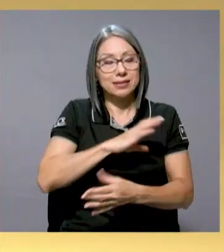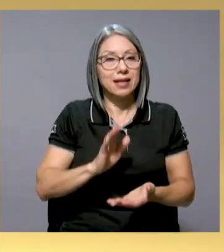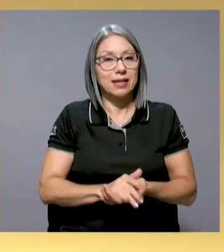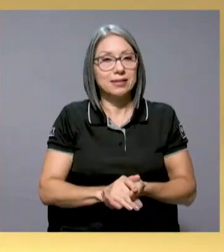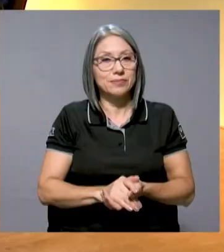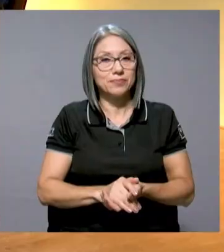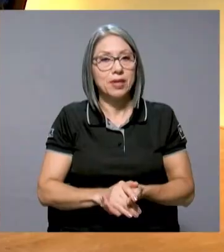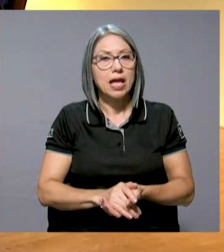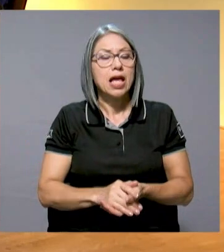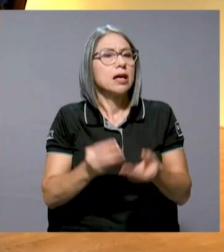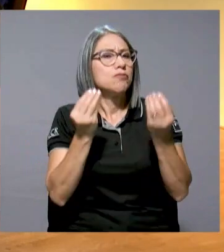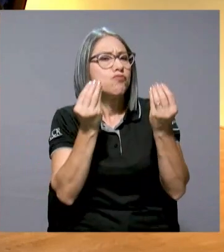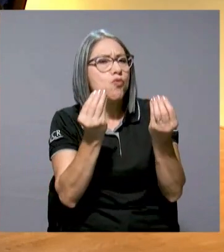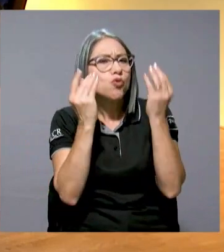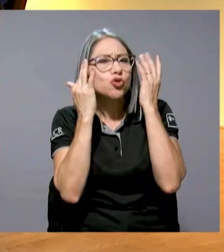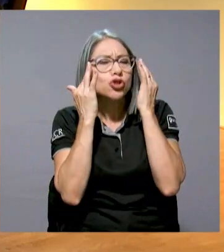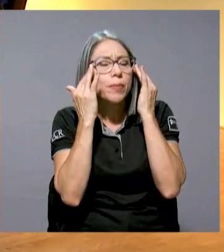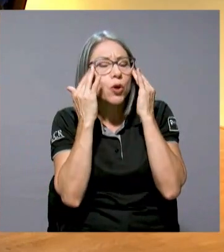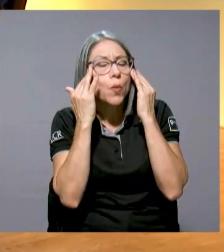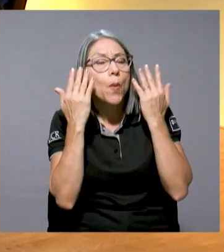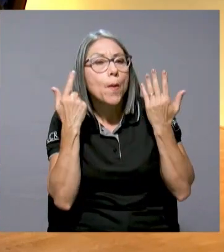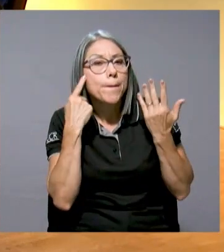se preocupó mucho por editar